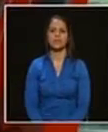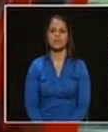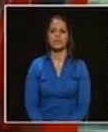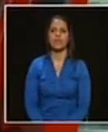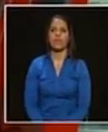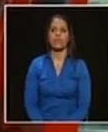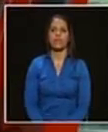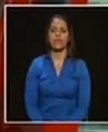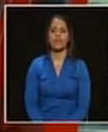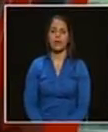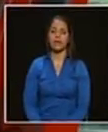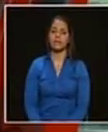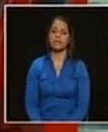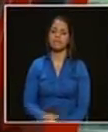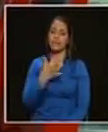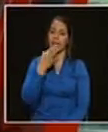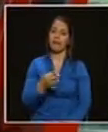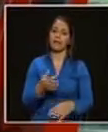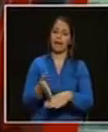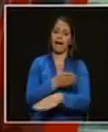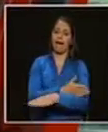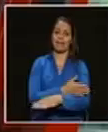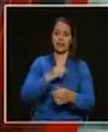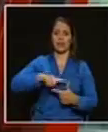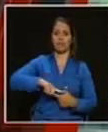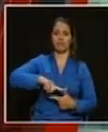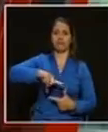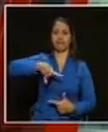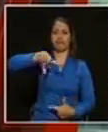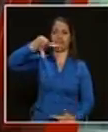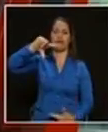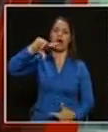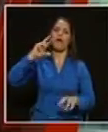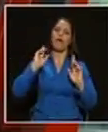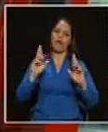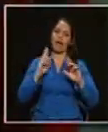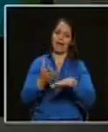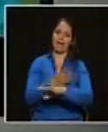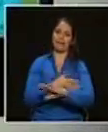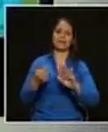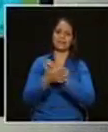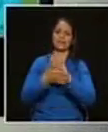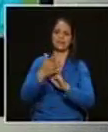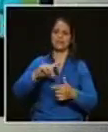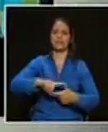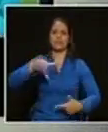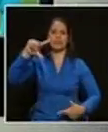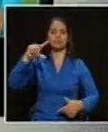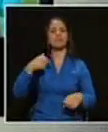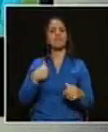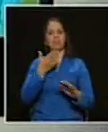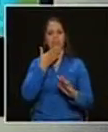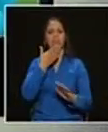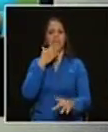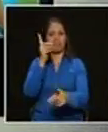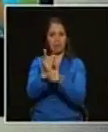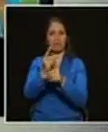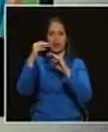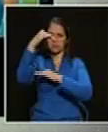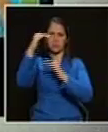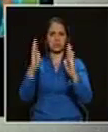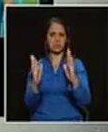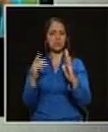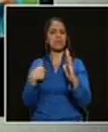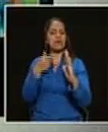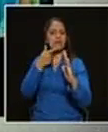es realmente volver al tamaño que el programa de Ir Mejor tenía antes. Era un tamaño perfecto, estaba